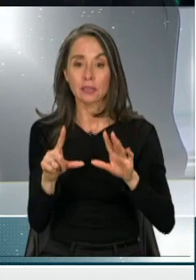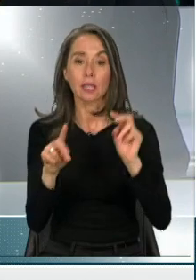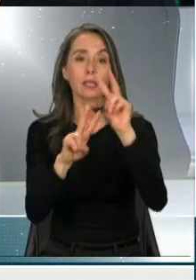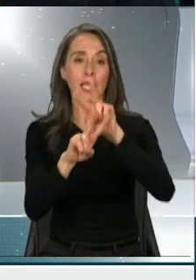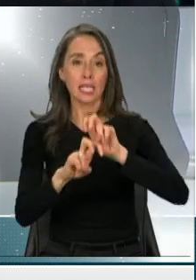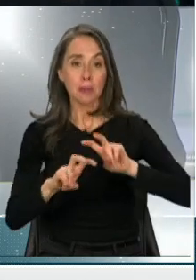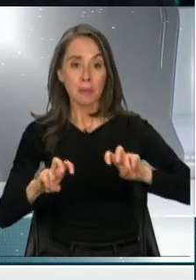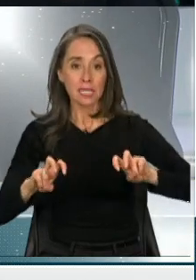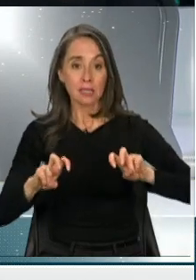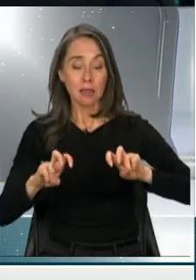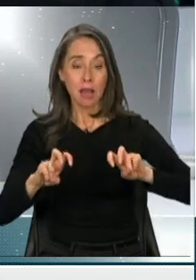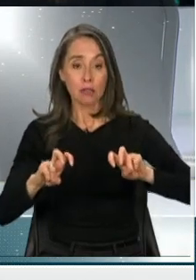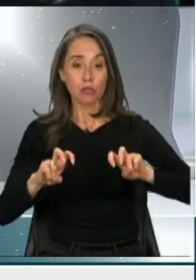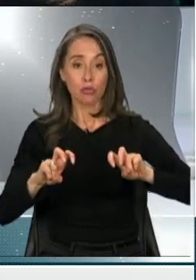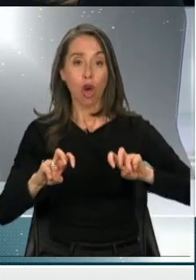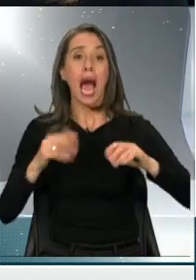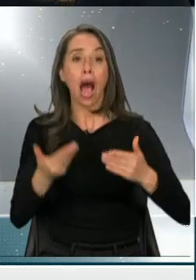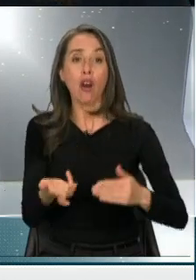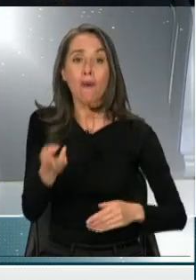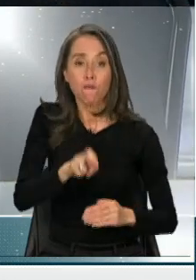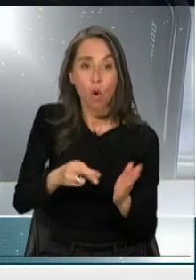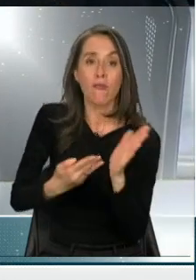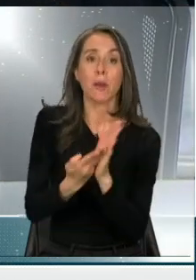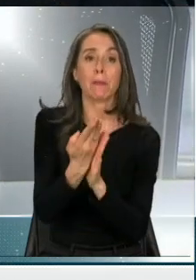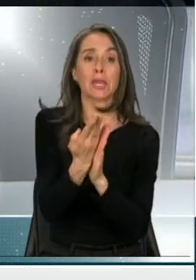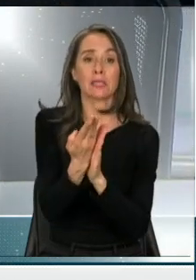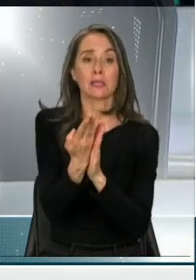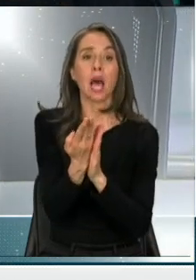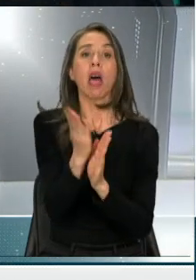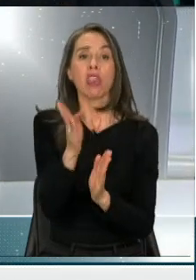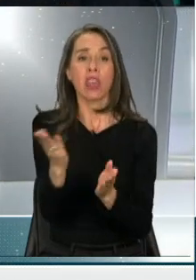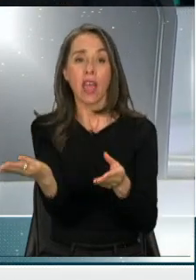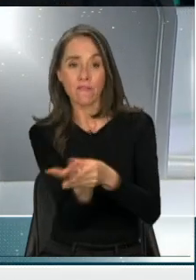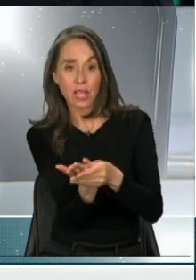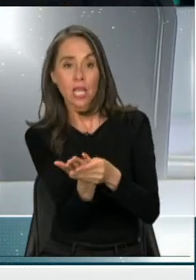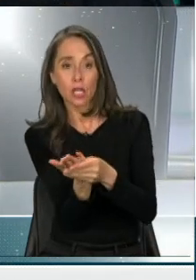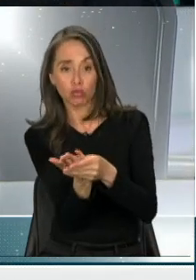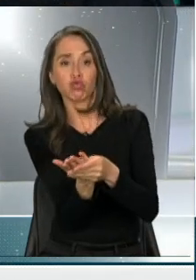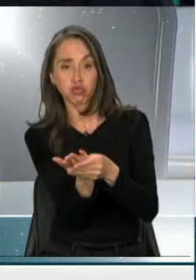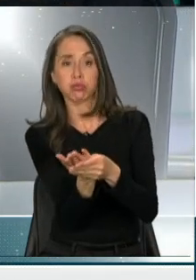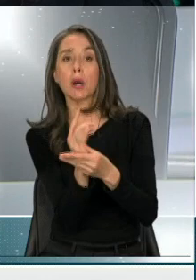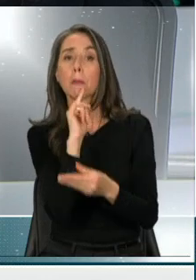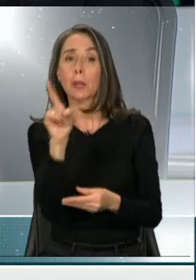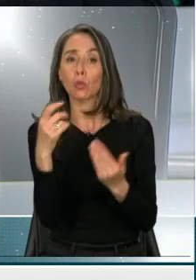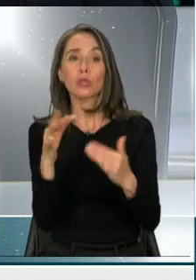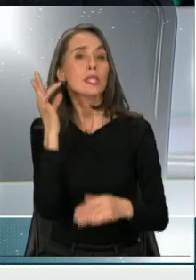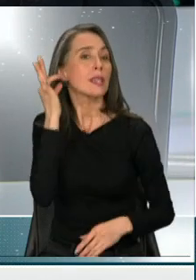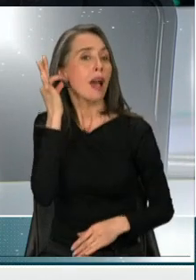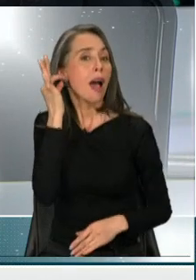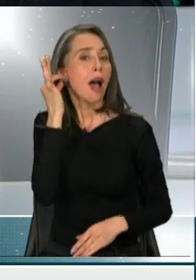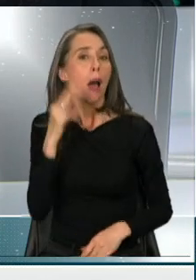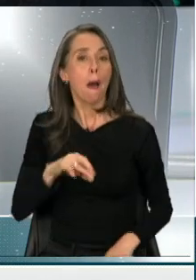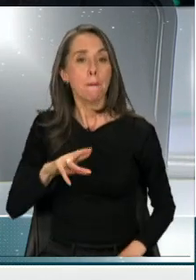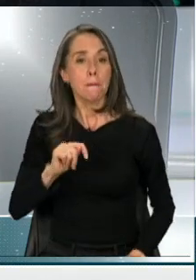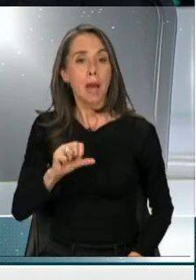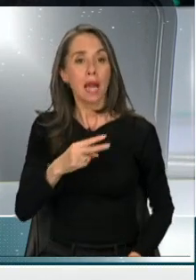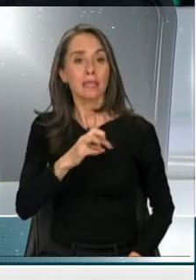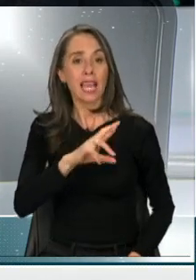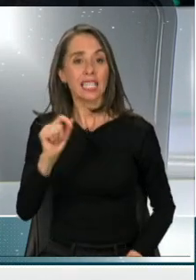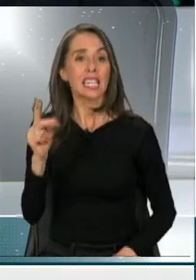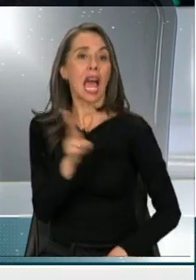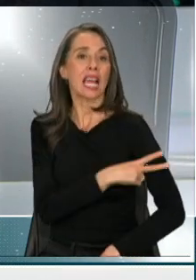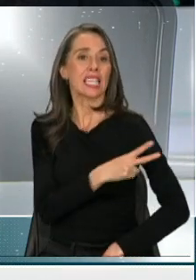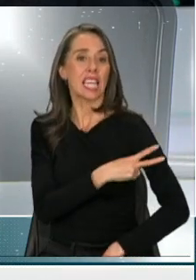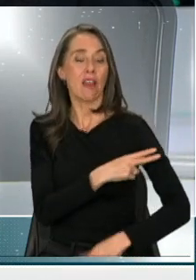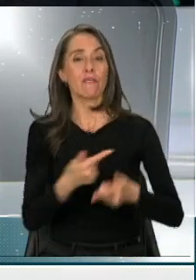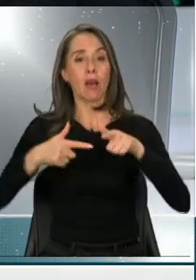investigación que sea que se reinicia ahora debería incluir tal como se lo preguntamos también a marta herrera hace algún momento la jefa